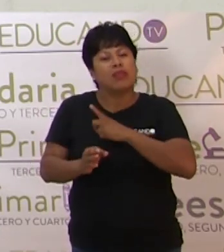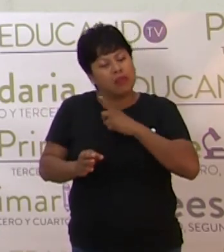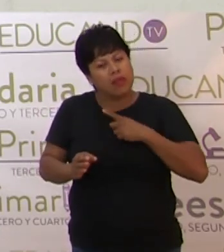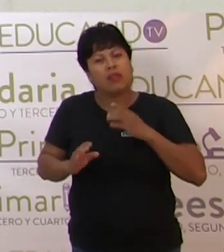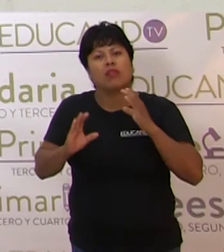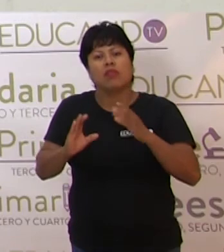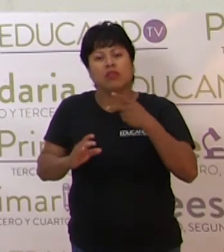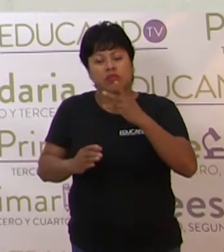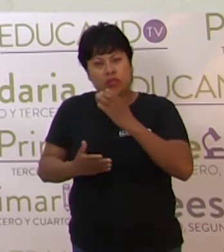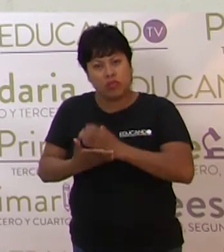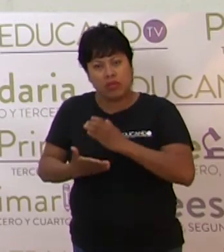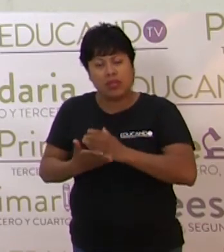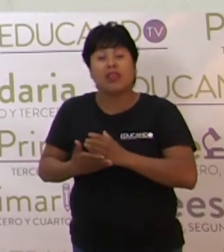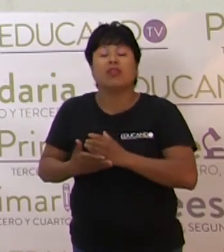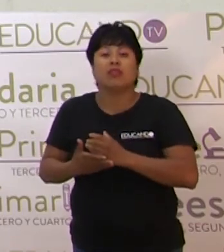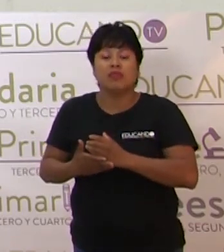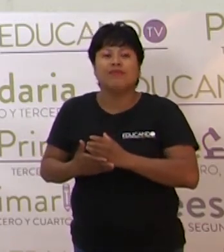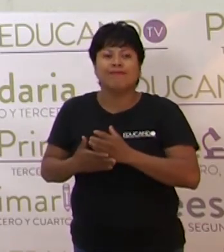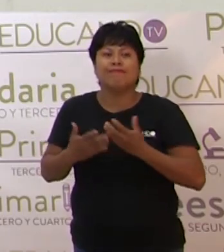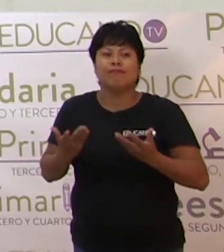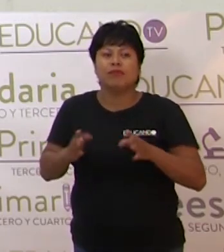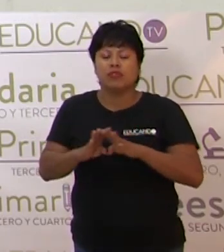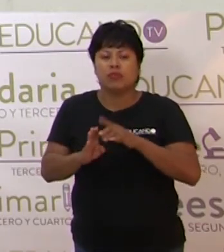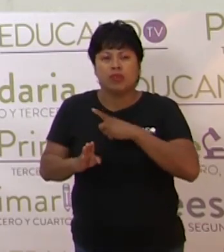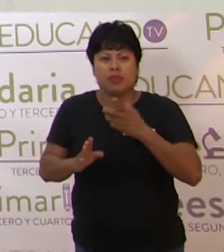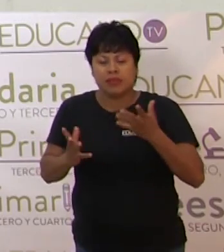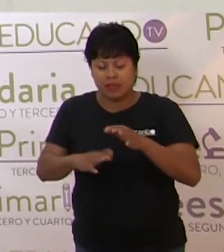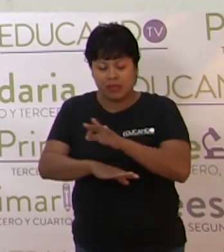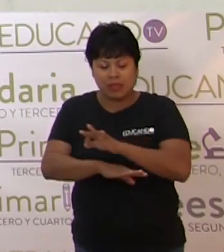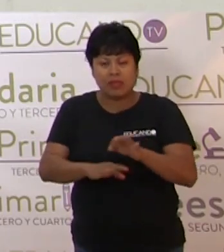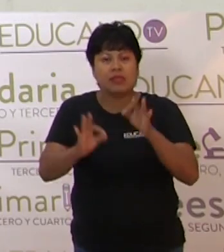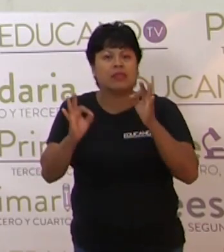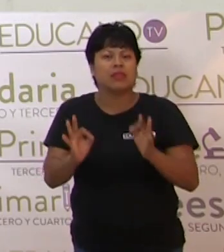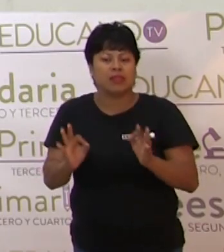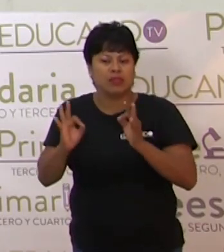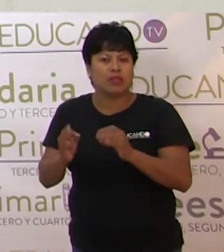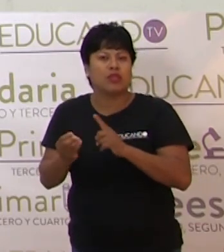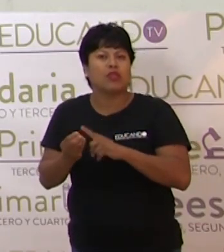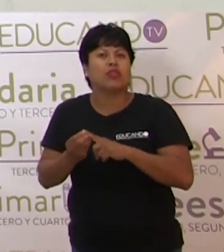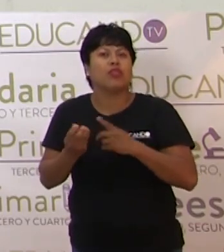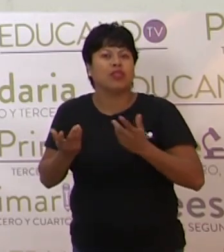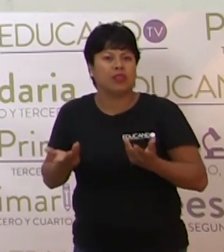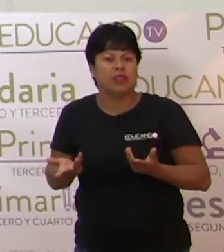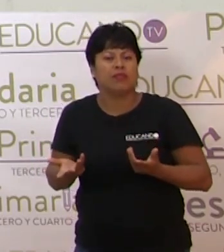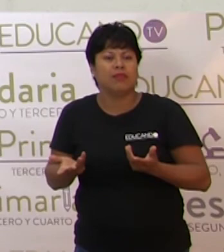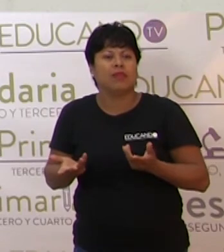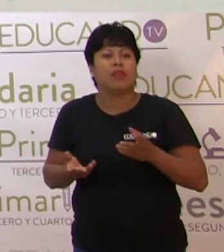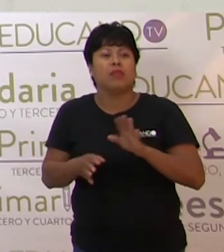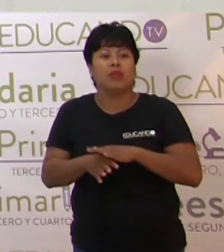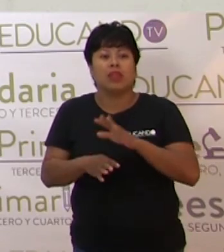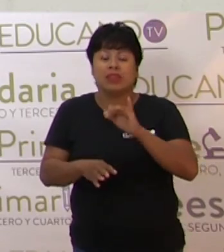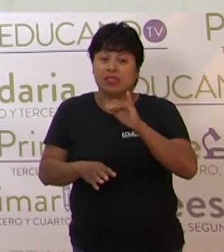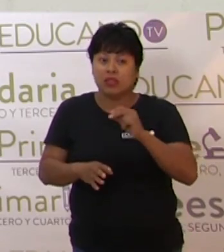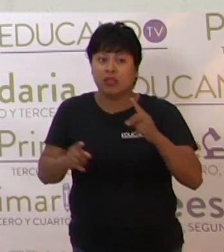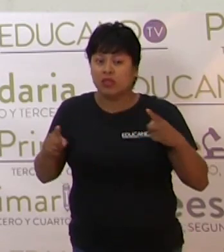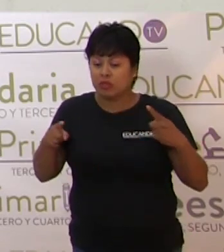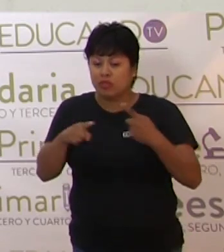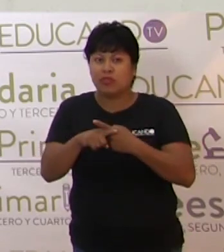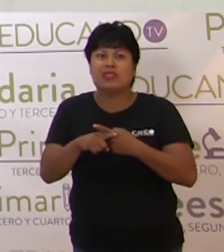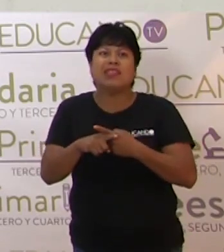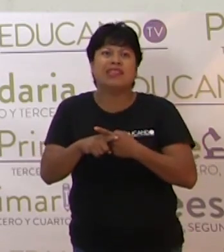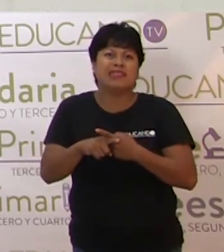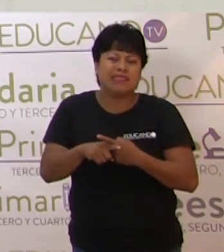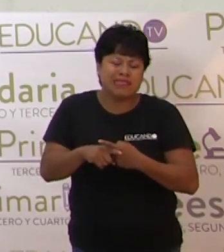ustedes en su cuaderno de que marquen los grados exactamente dónde va porque si no el cruce va a ser un poquito